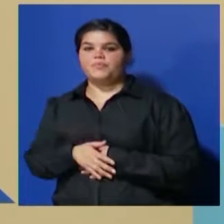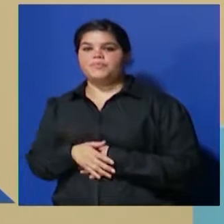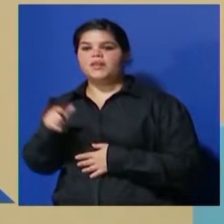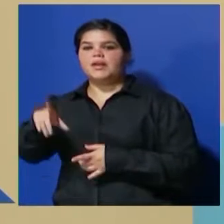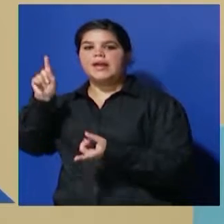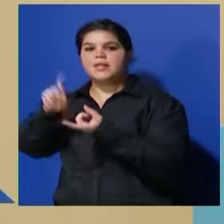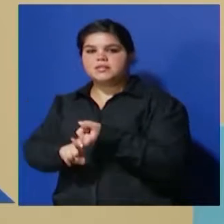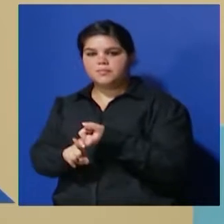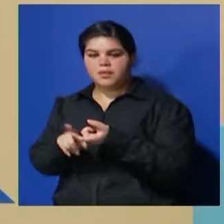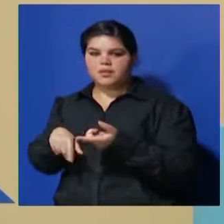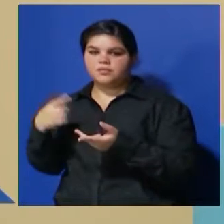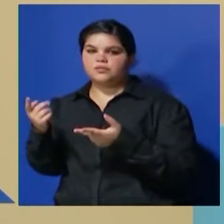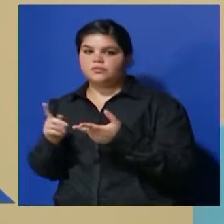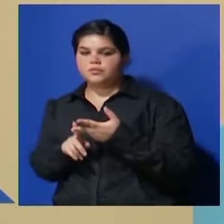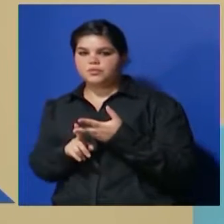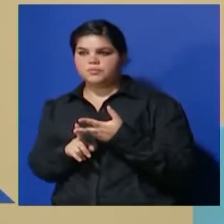casamientos,